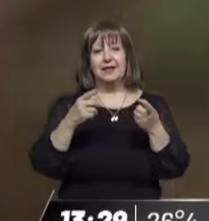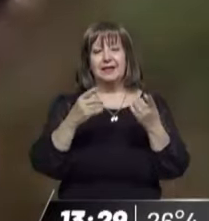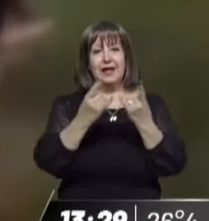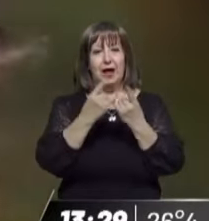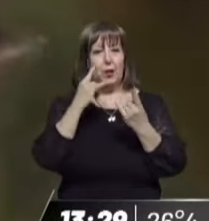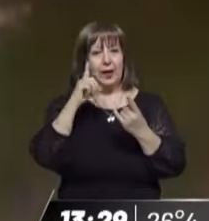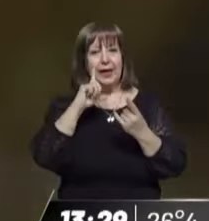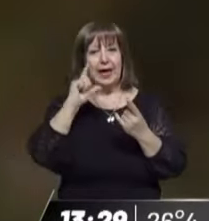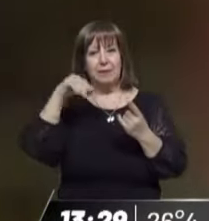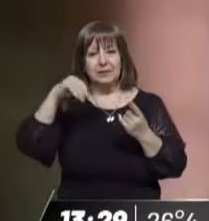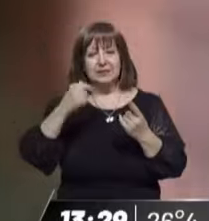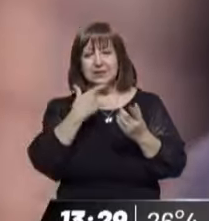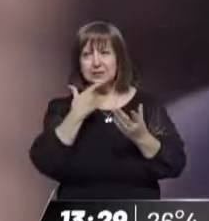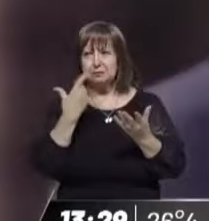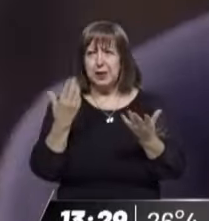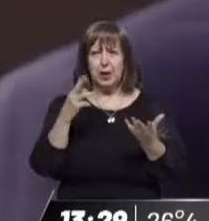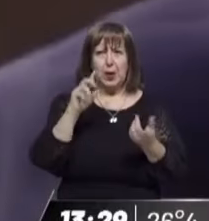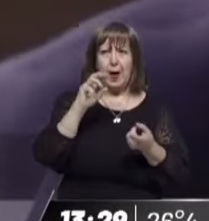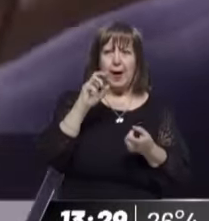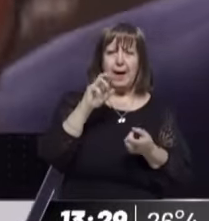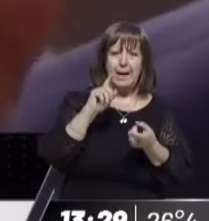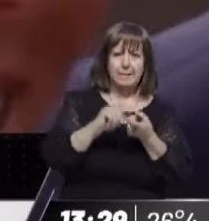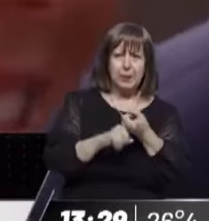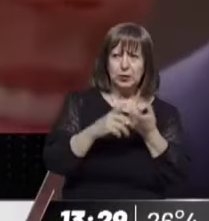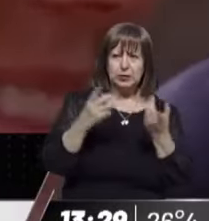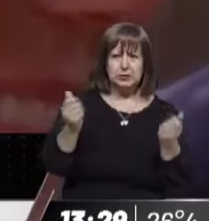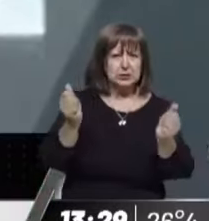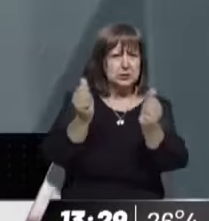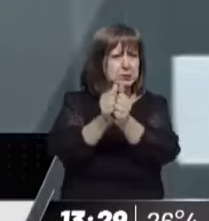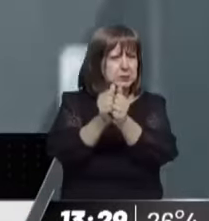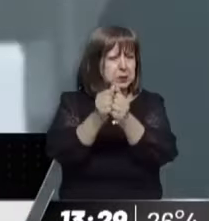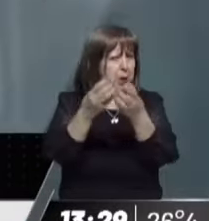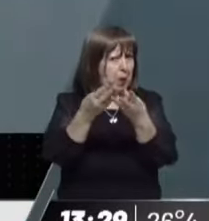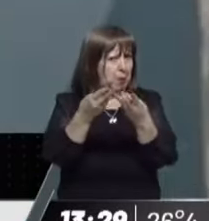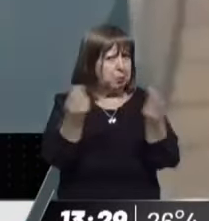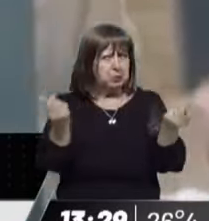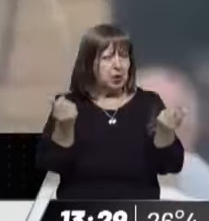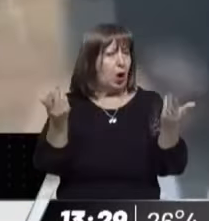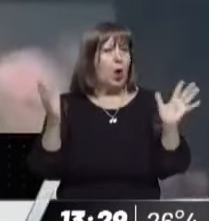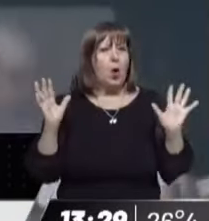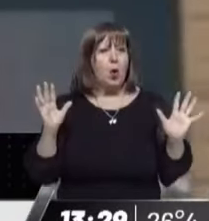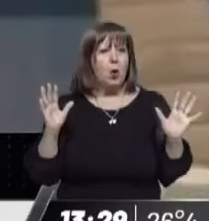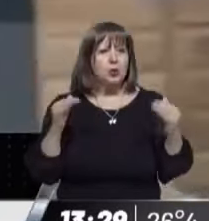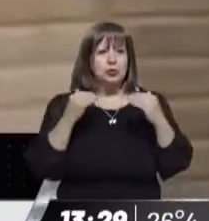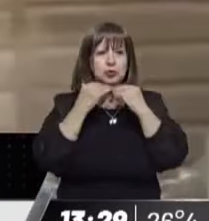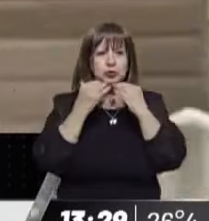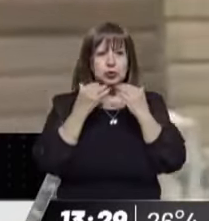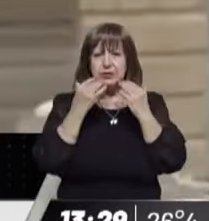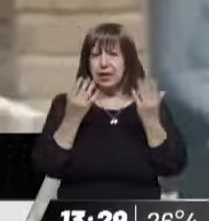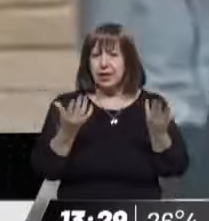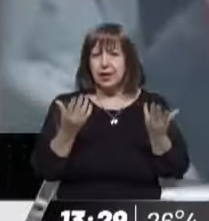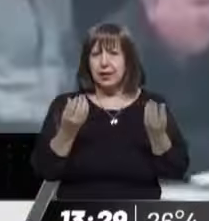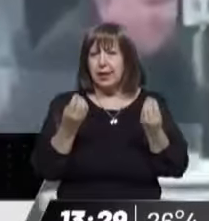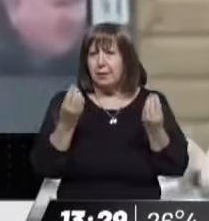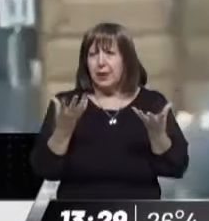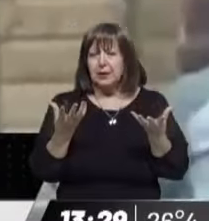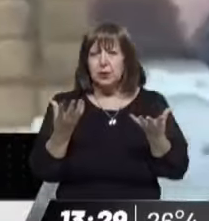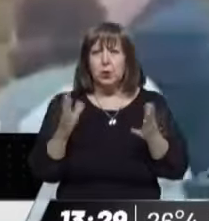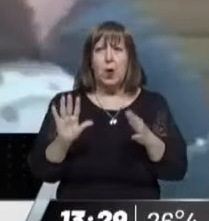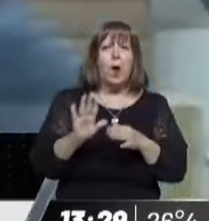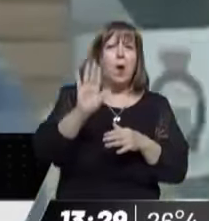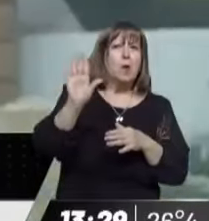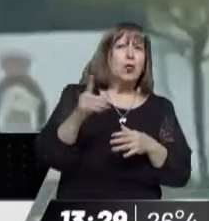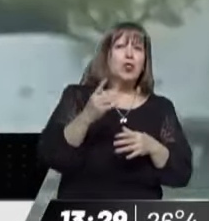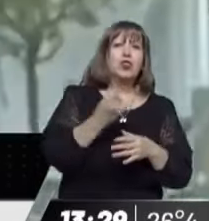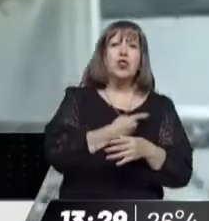el futuro rey de Inglaterra. Posiblemente. ¿Cuánto misterio en todo, Rodrigo? De acuerdo se dé la situación. Mucho misterio, mucha incertidumbre. Mucho